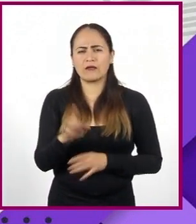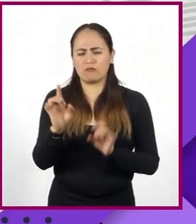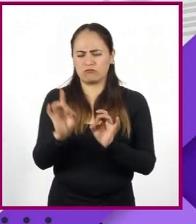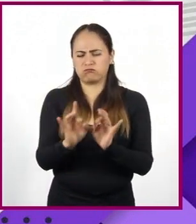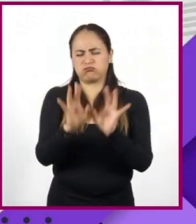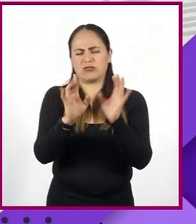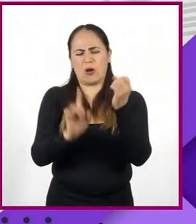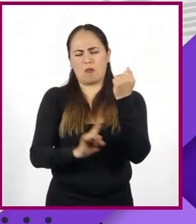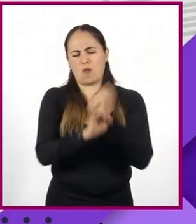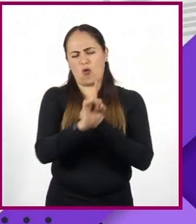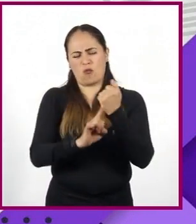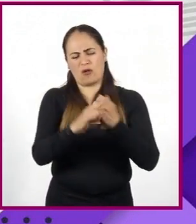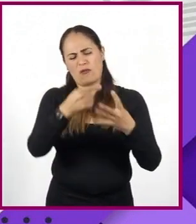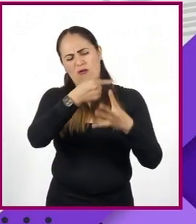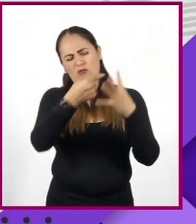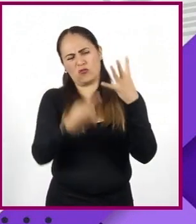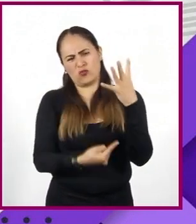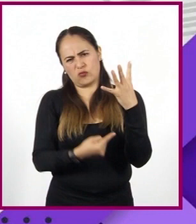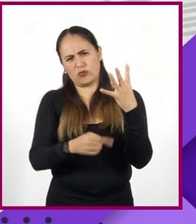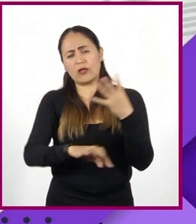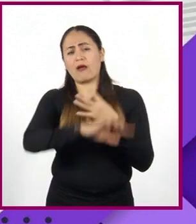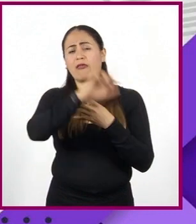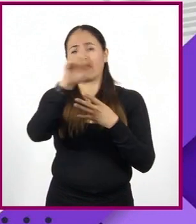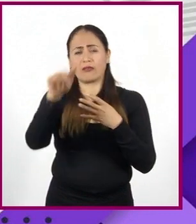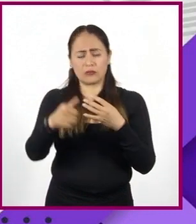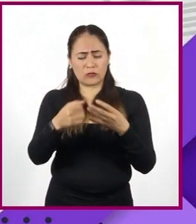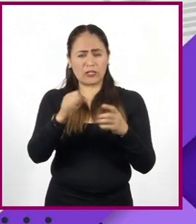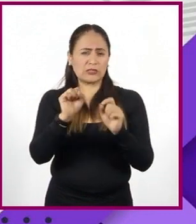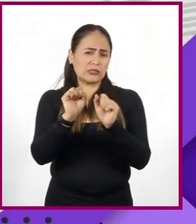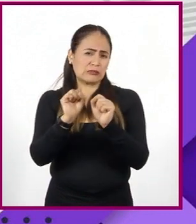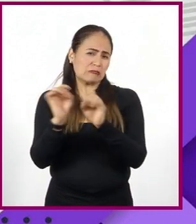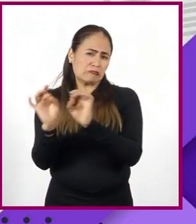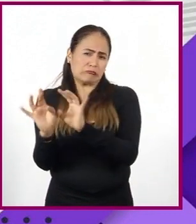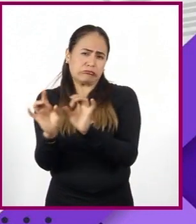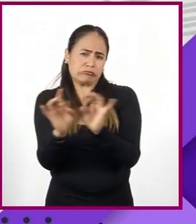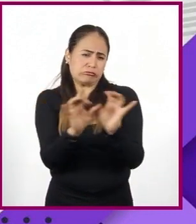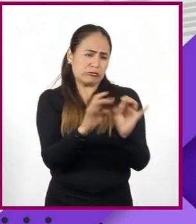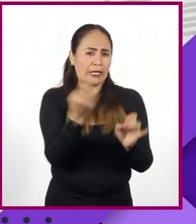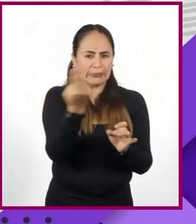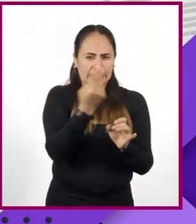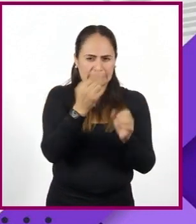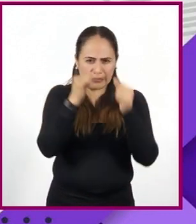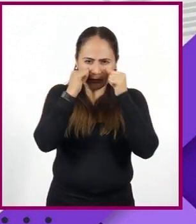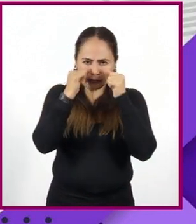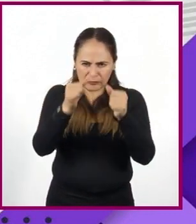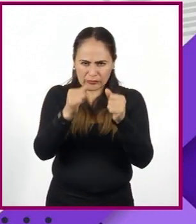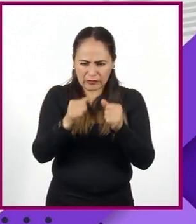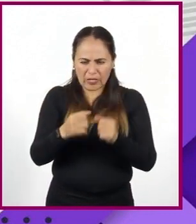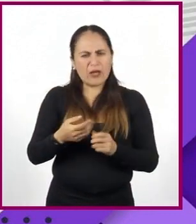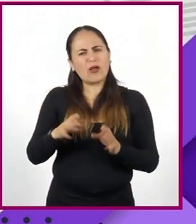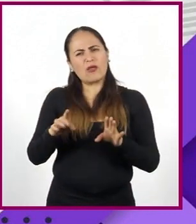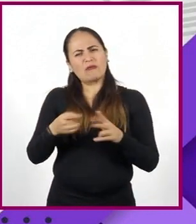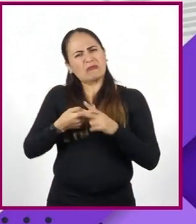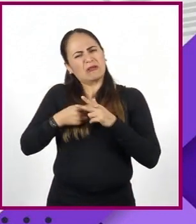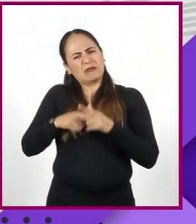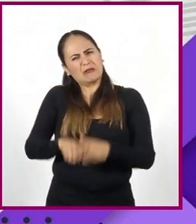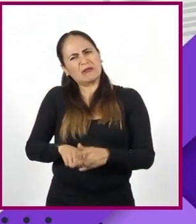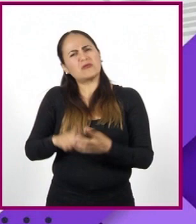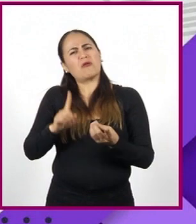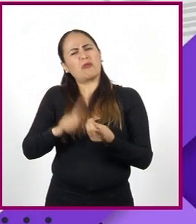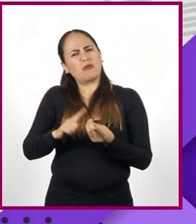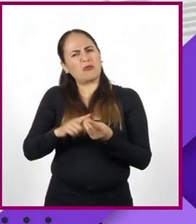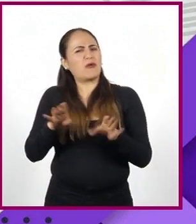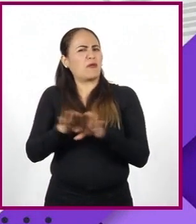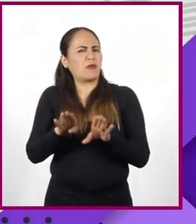la problemática, identificar cuáles son las situaciones que deben atender y qué lo originan. Para ello